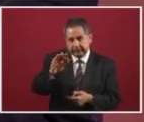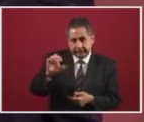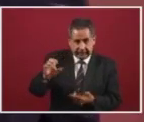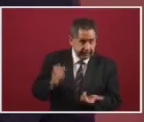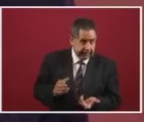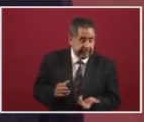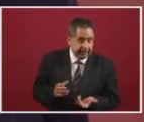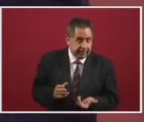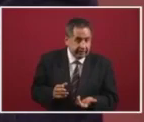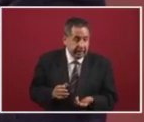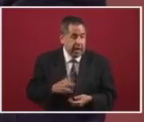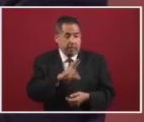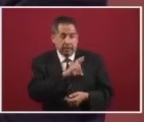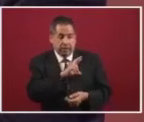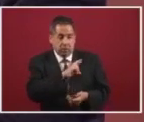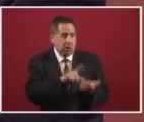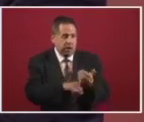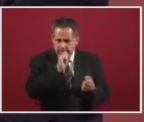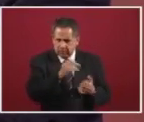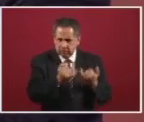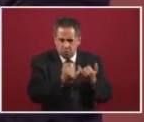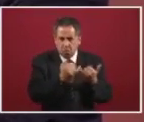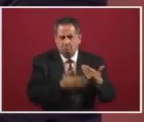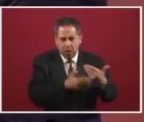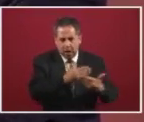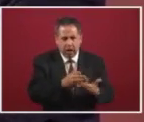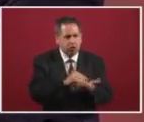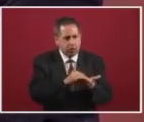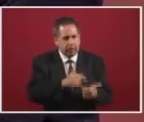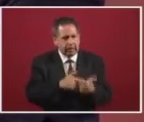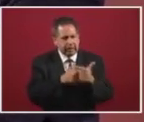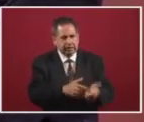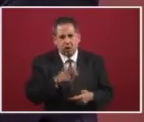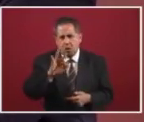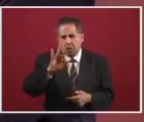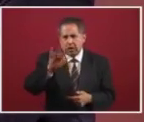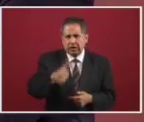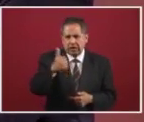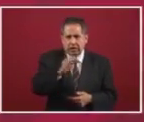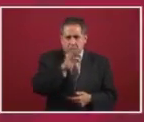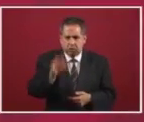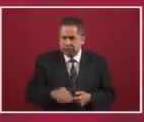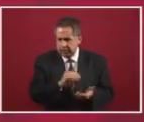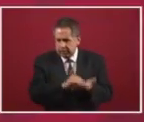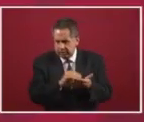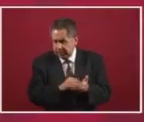y que la iniciativa privada haga lo propio para mantener su 46%.